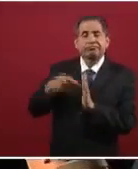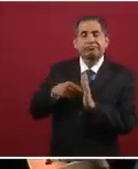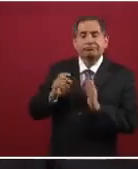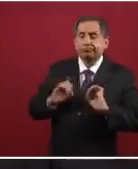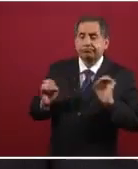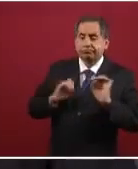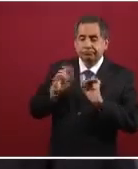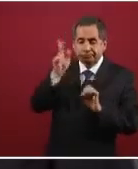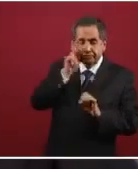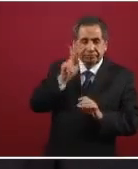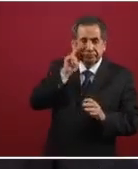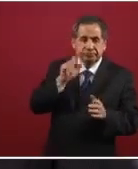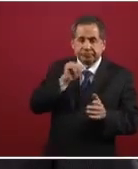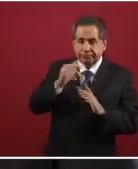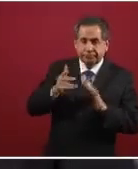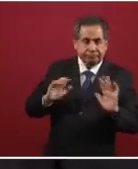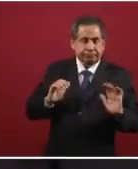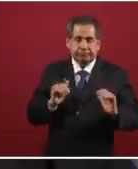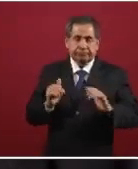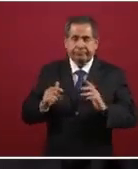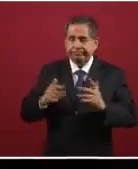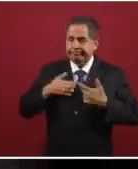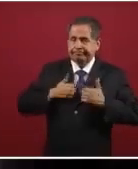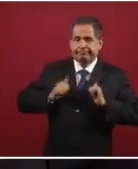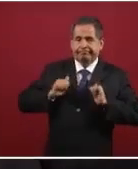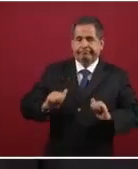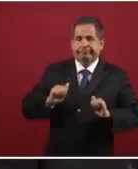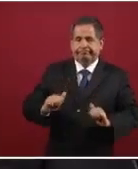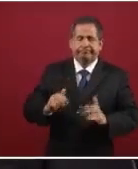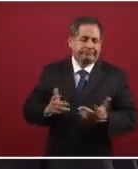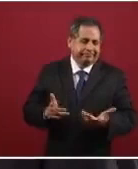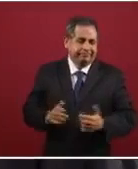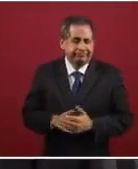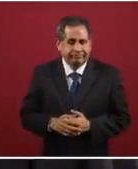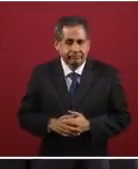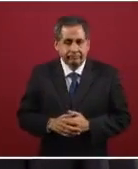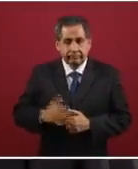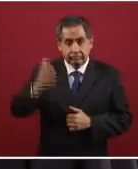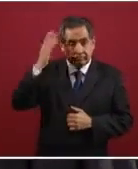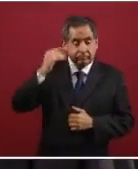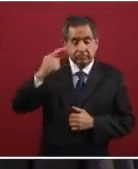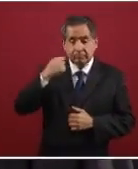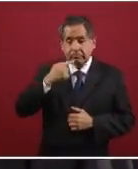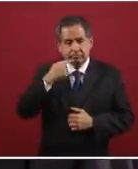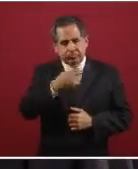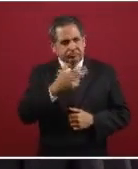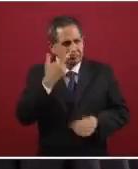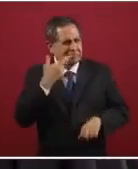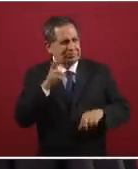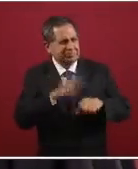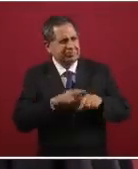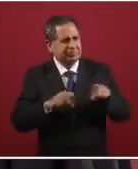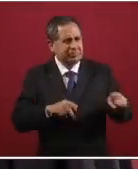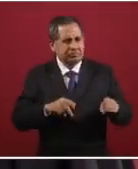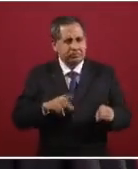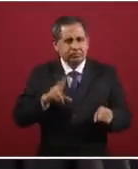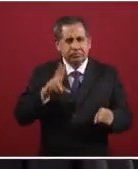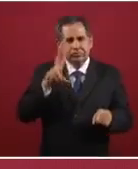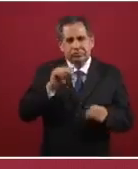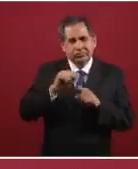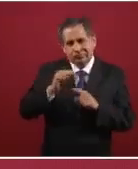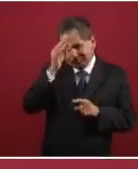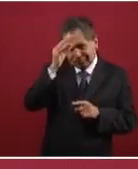no haya pruebas. Se decía antes, se le acusa de ratero, no de tonto.